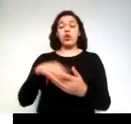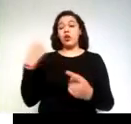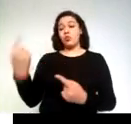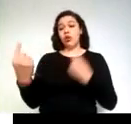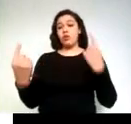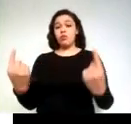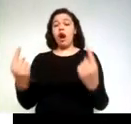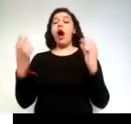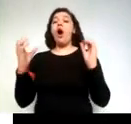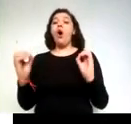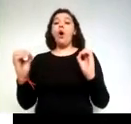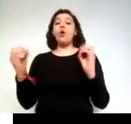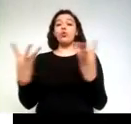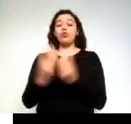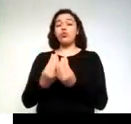aparte?